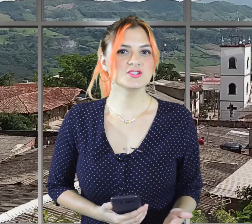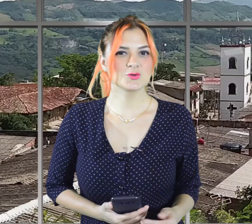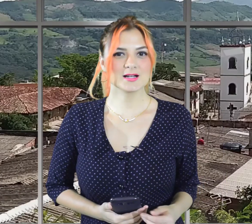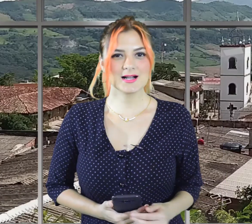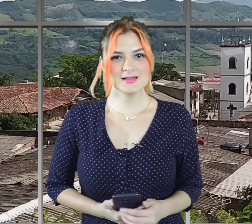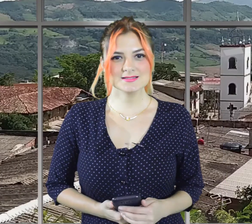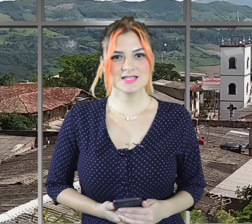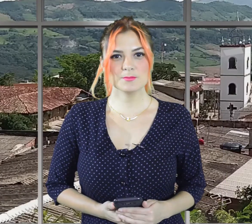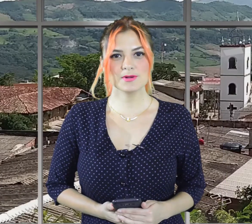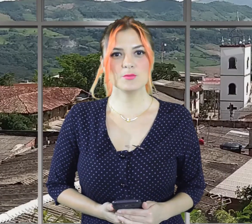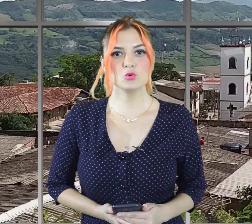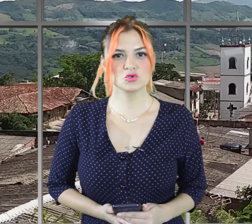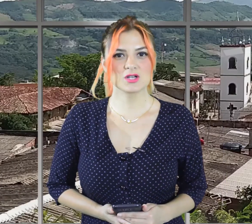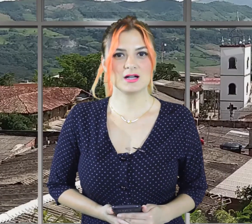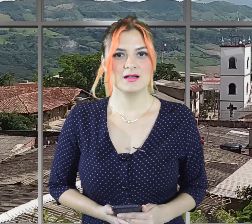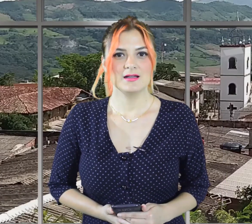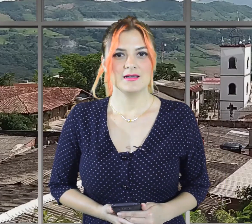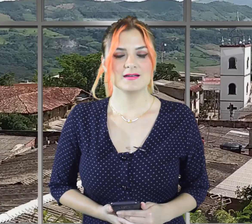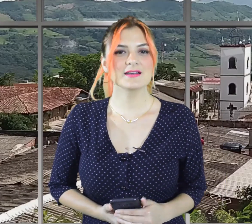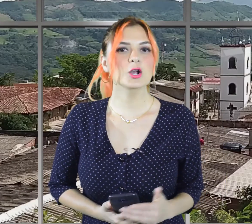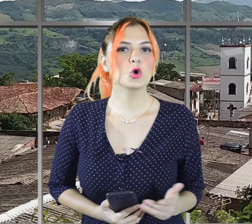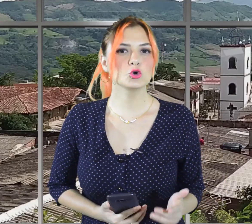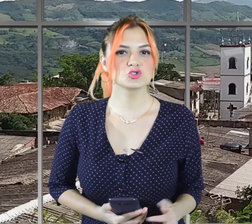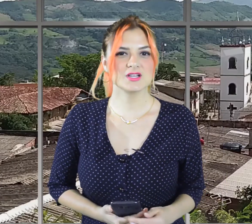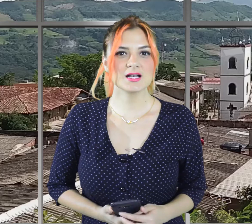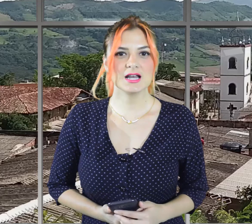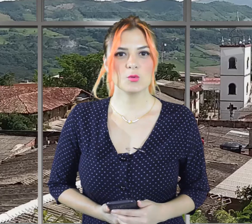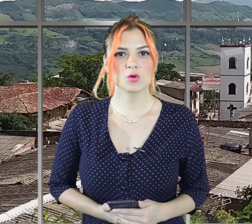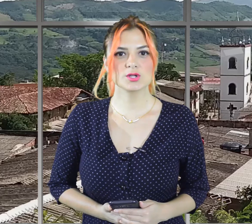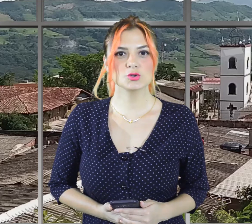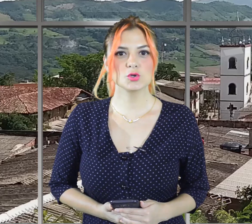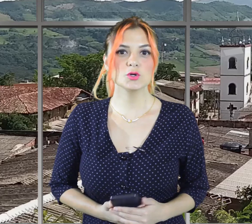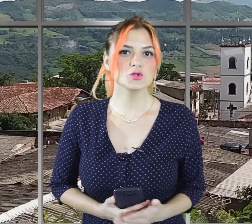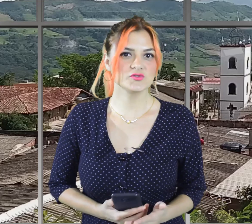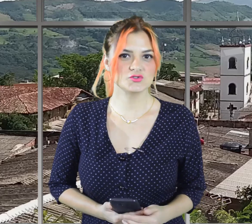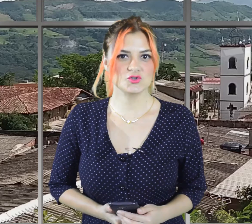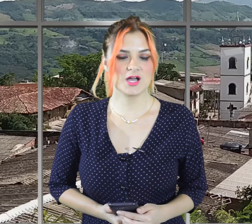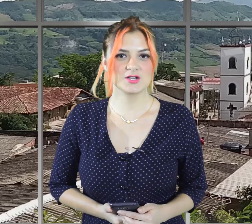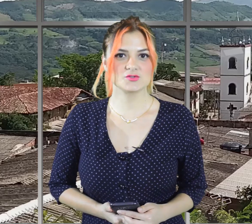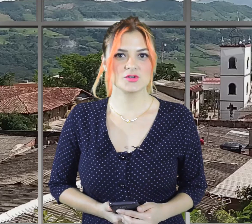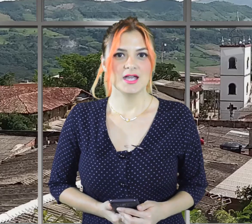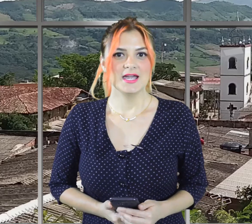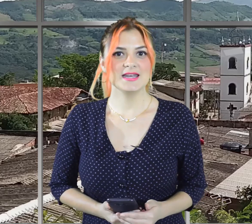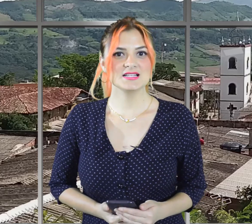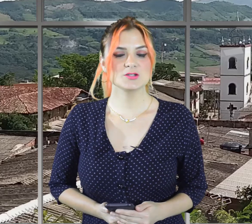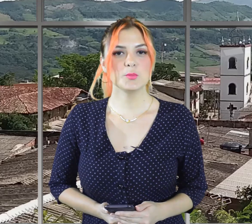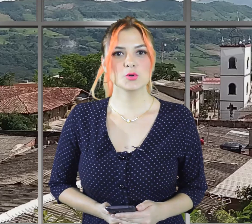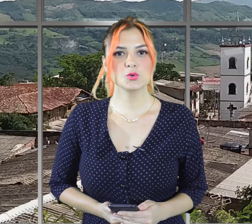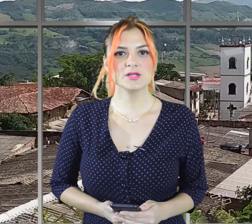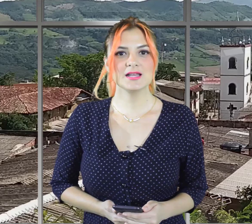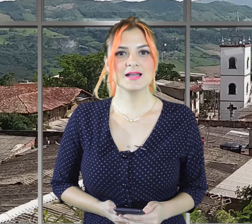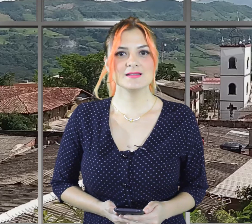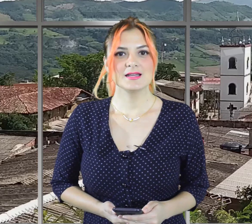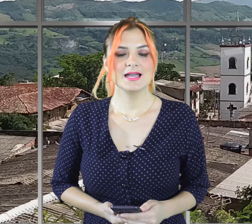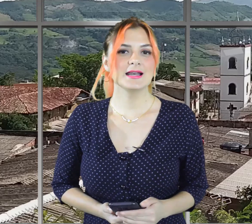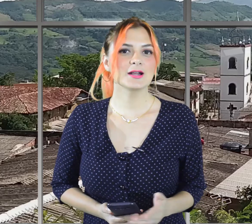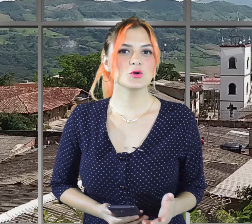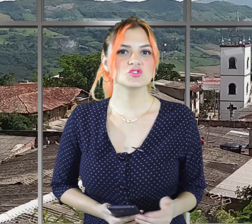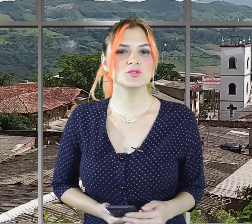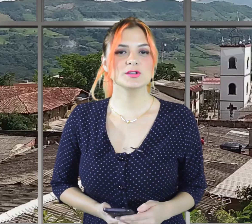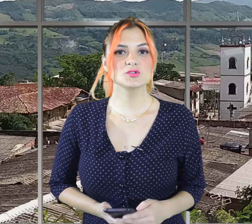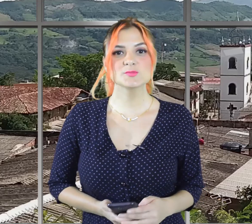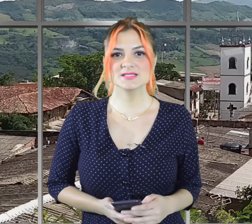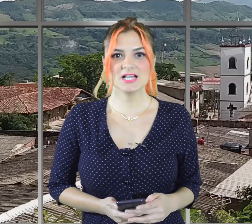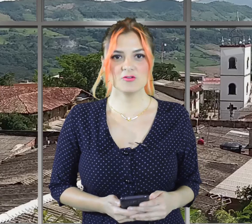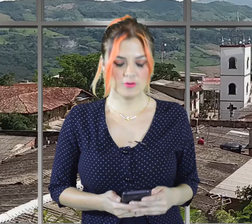Nuestro alcalde siempre busca reconocer la labor de todos los funcionarios. En esta oportunidad, el